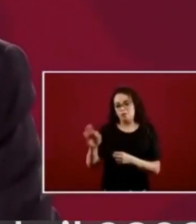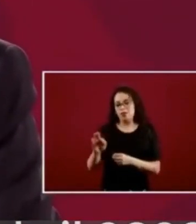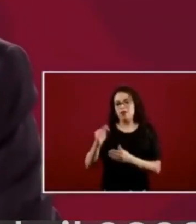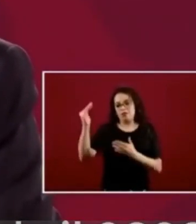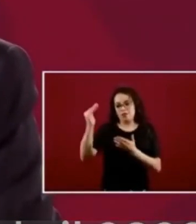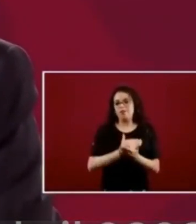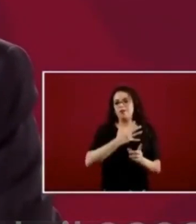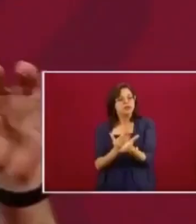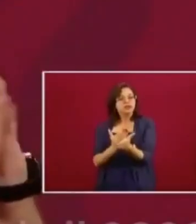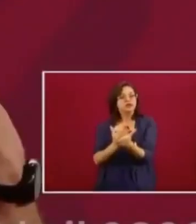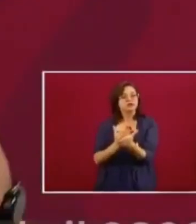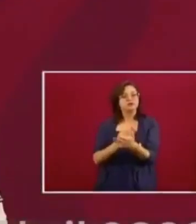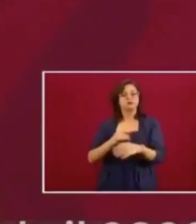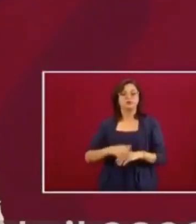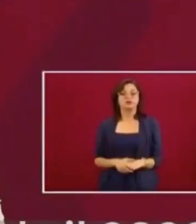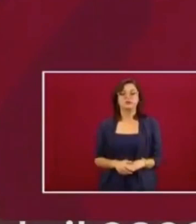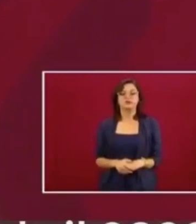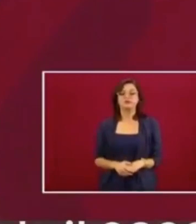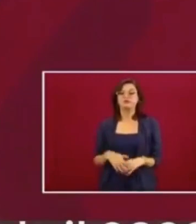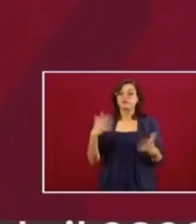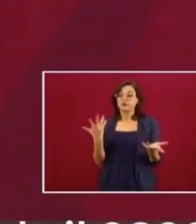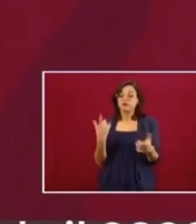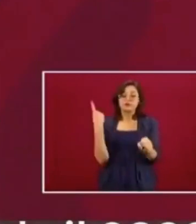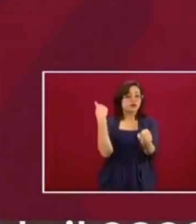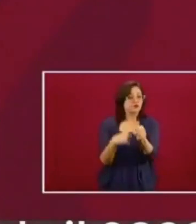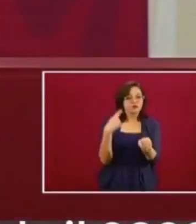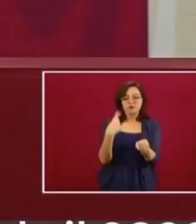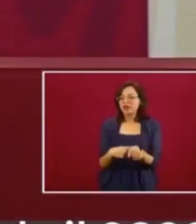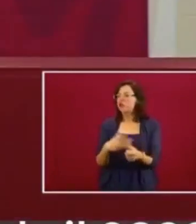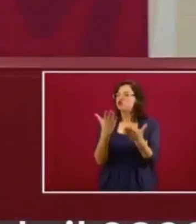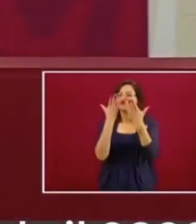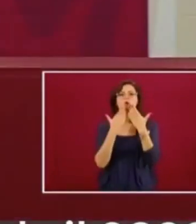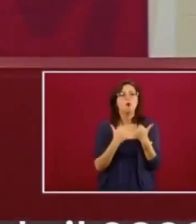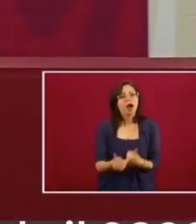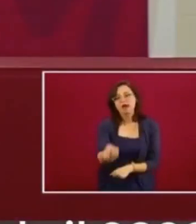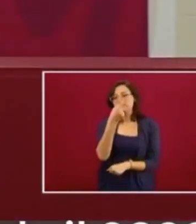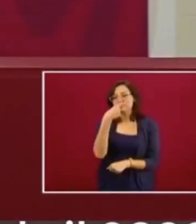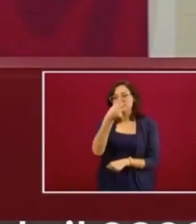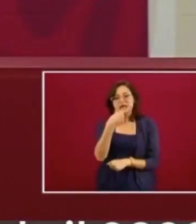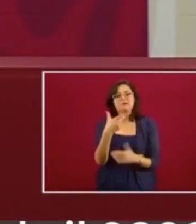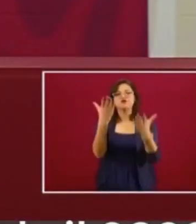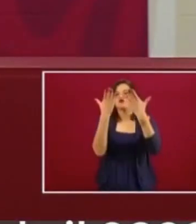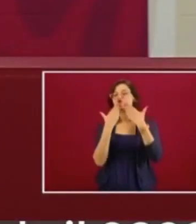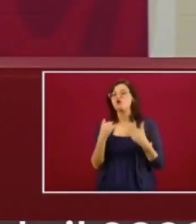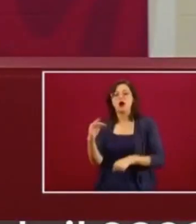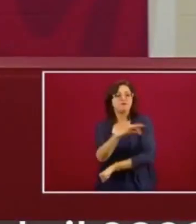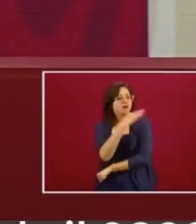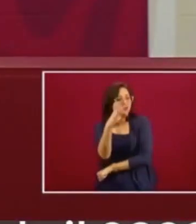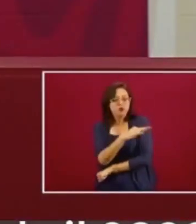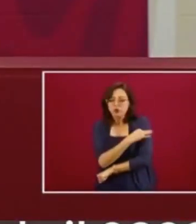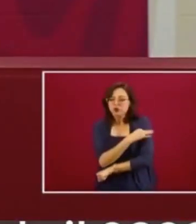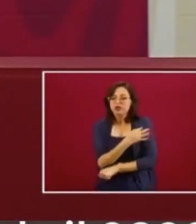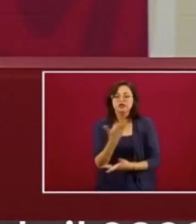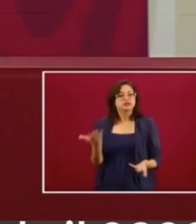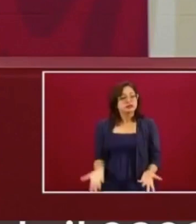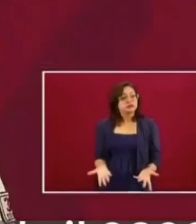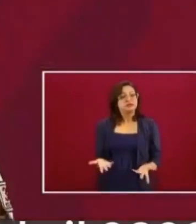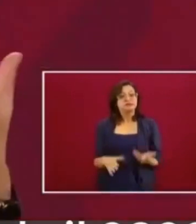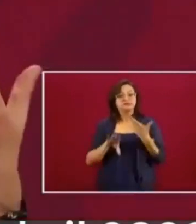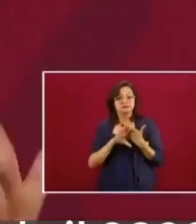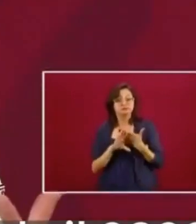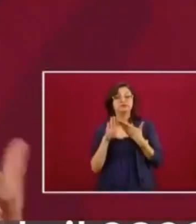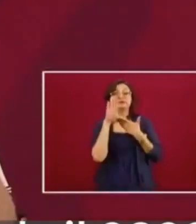población. Esta es una enfermedad para la que no existe un tratamiento específico, no existe una vacuna, y la única manera de